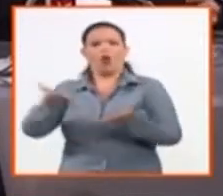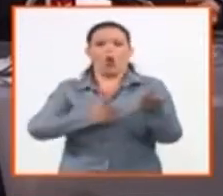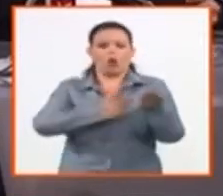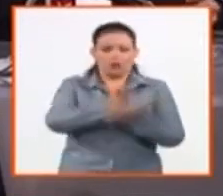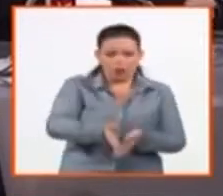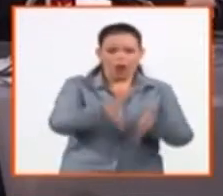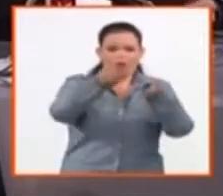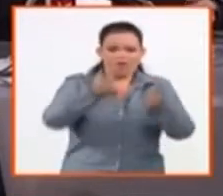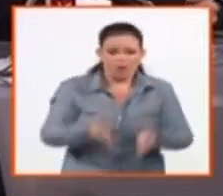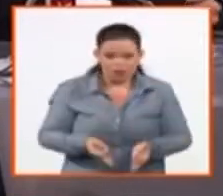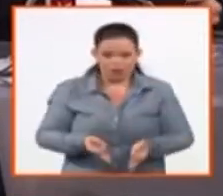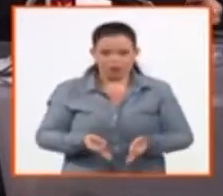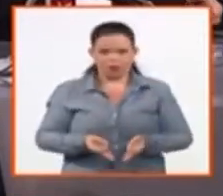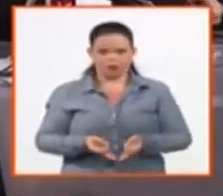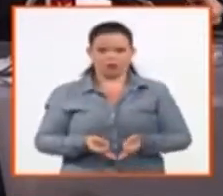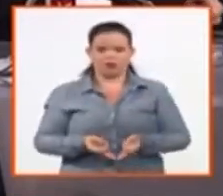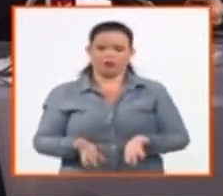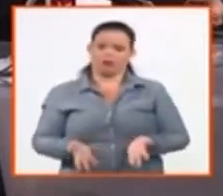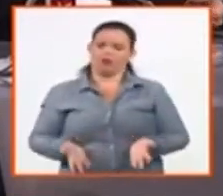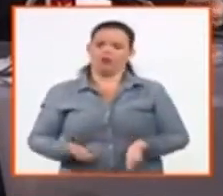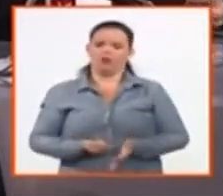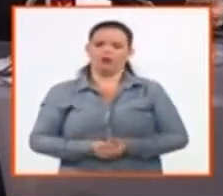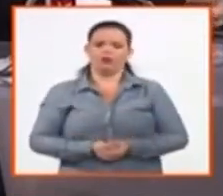al ataque de esta coalición.